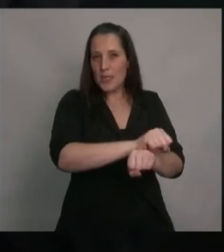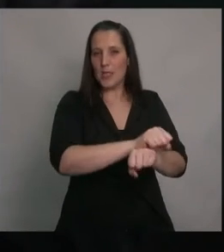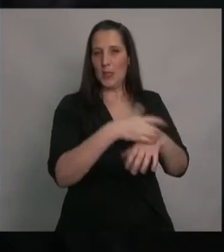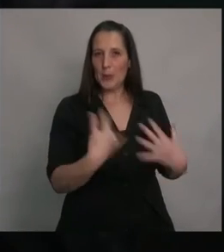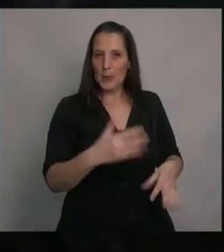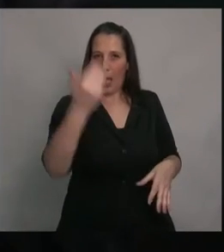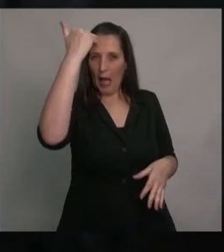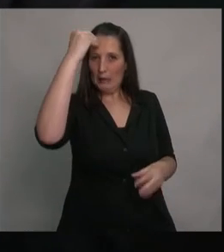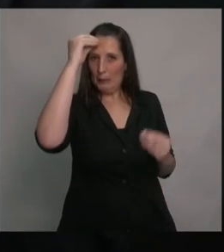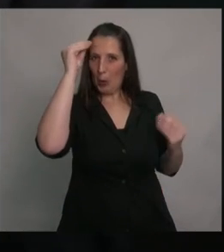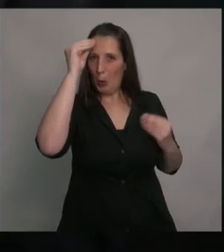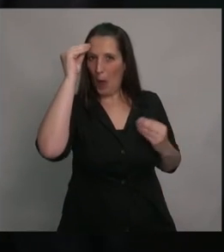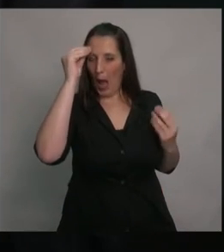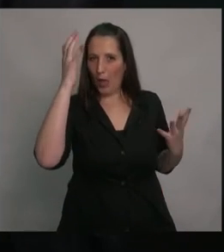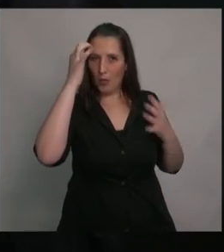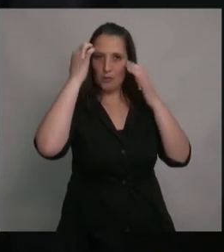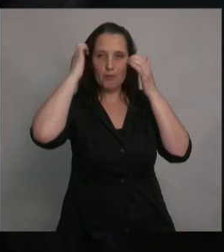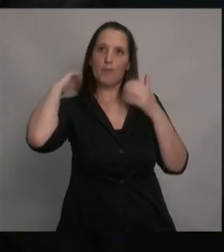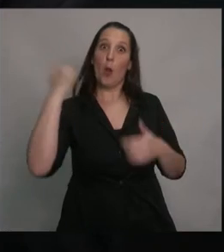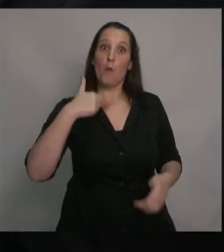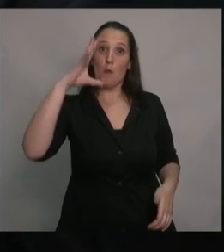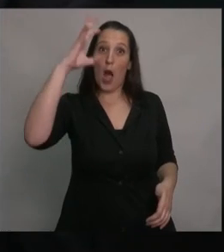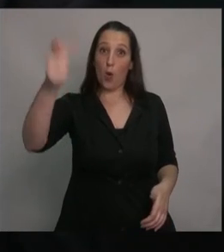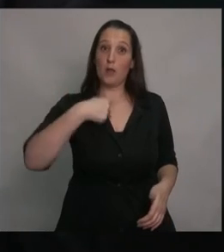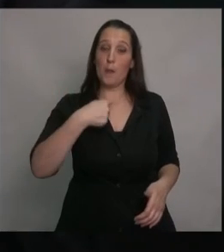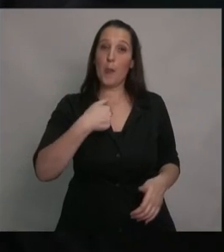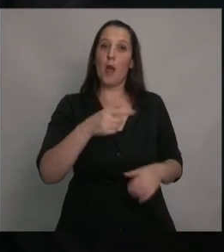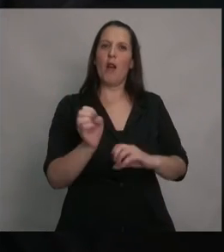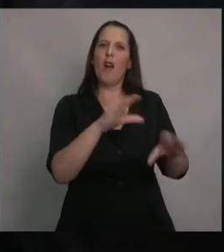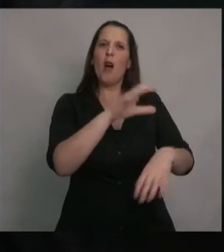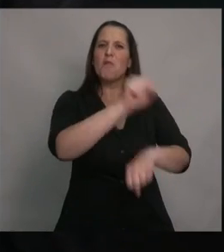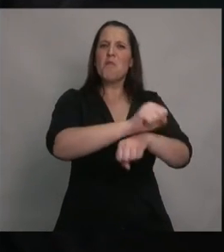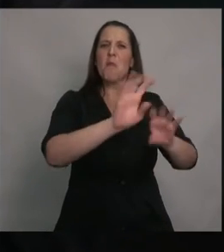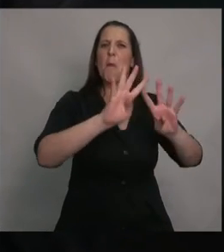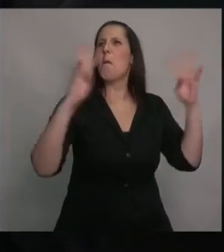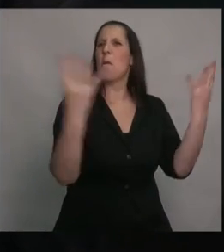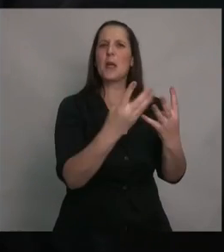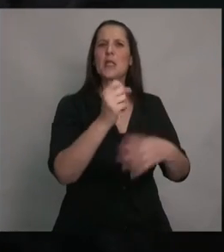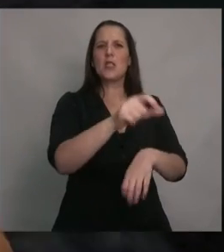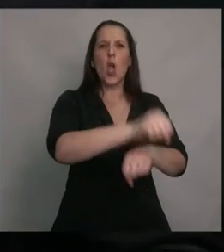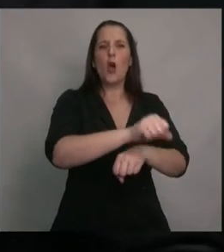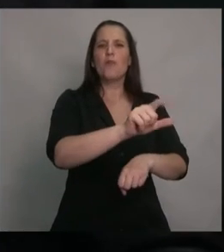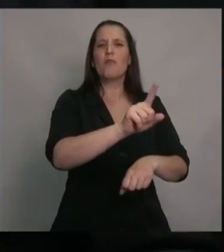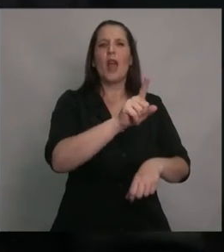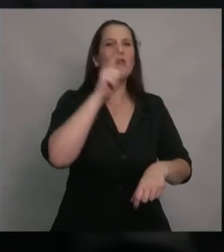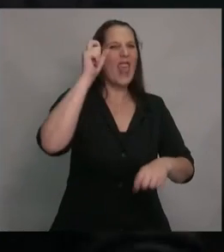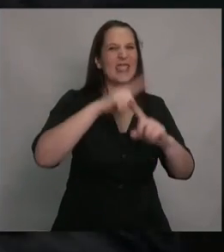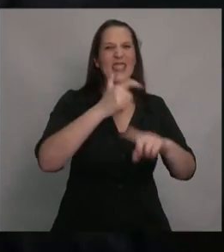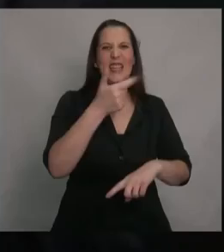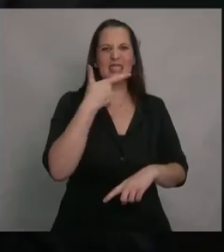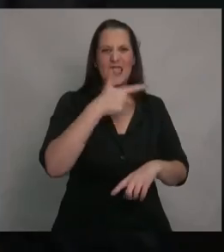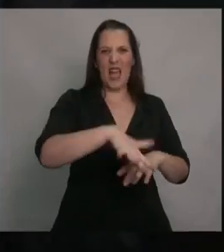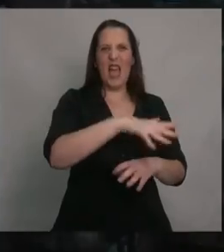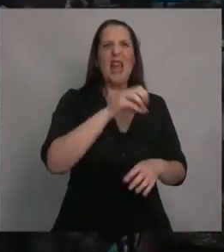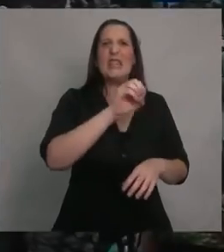aquella preocupación, ¿no? Me acuerdo que en el caso mío me mandaron para una prisión que en Beaumont, en el estado de Texas, le decían